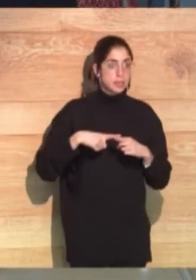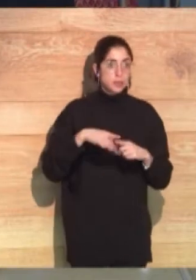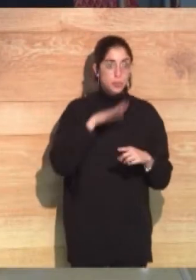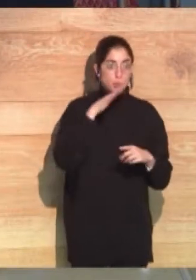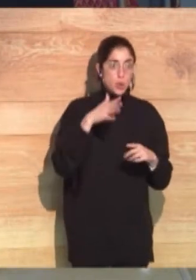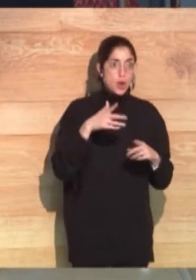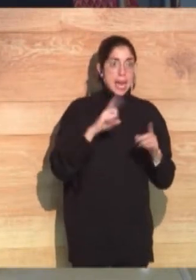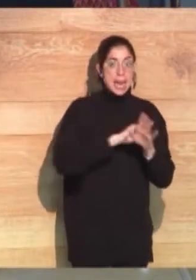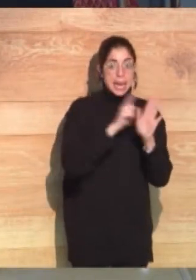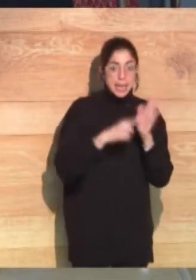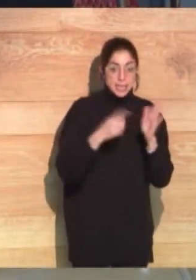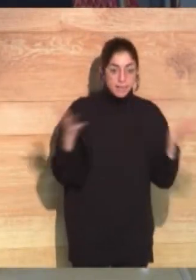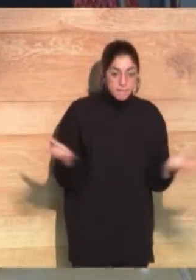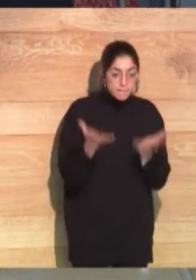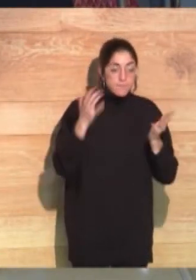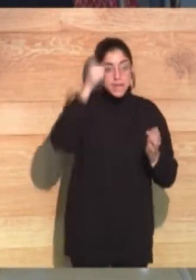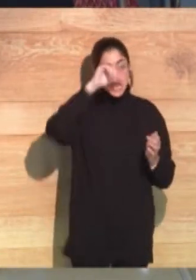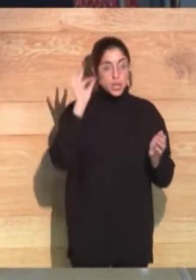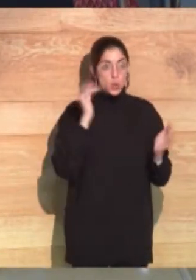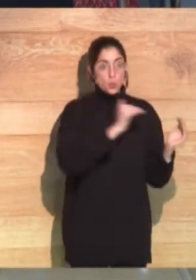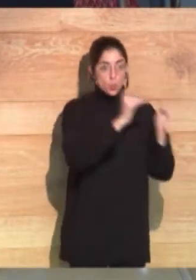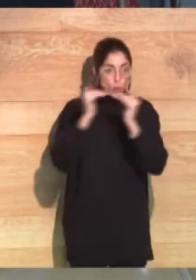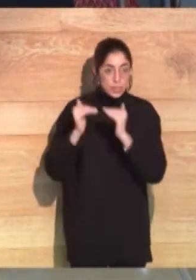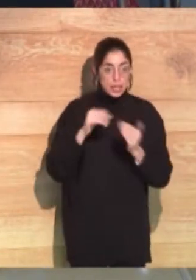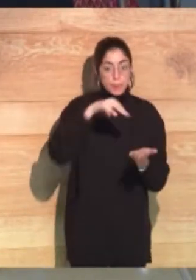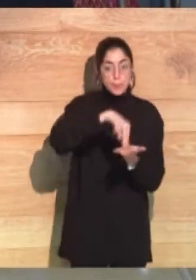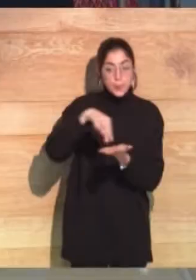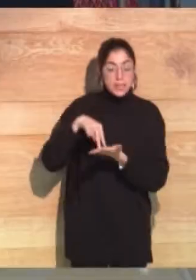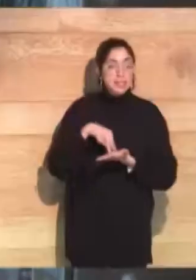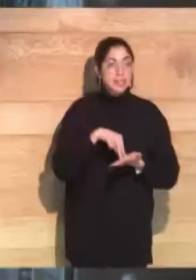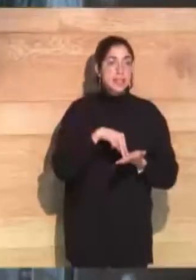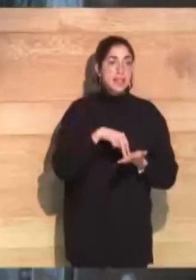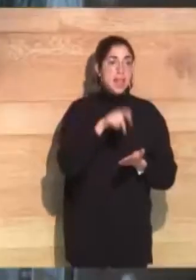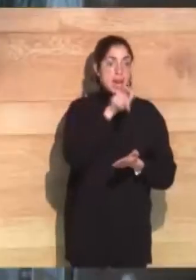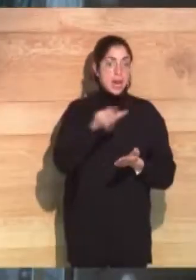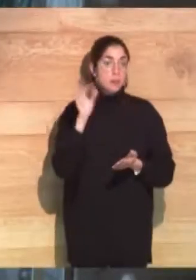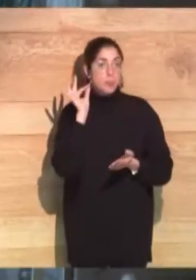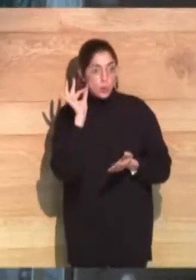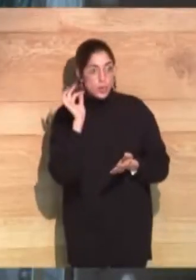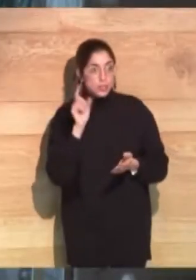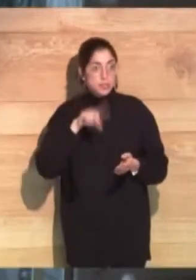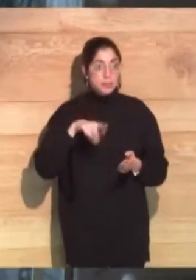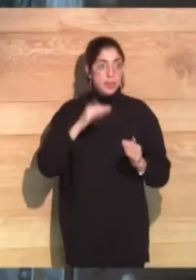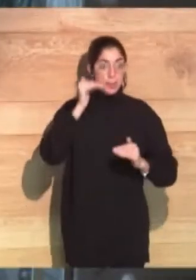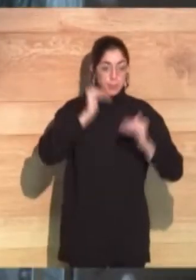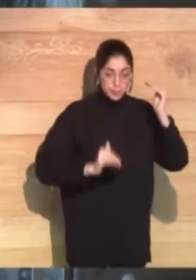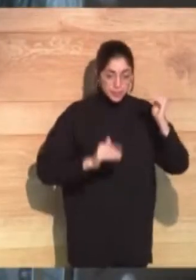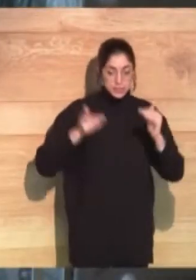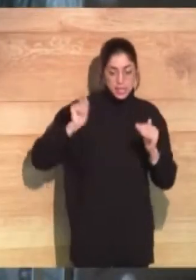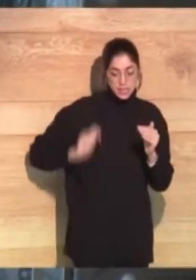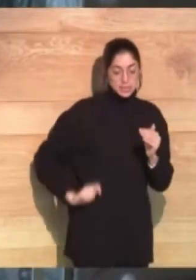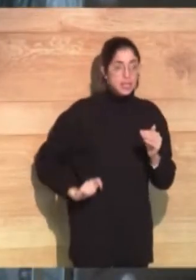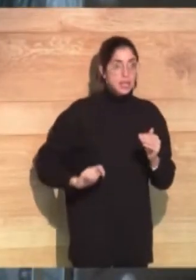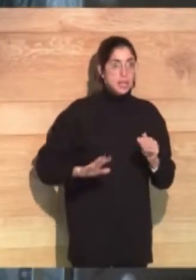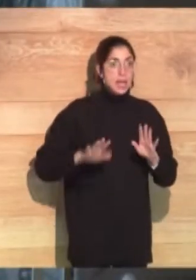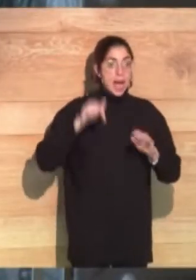la igualdad y la presencia de las mujeres, la igualdad salarial? Y cuánto sabemos aquí, desde luego en Europa, en